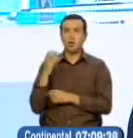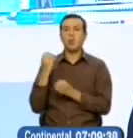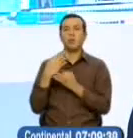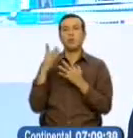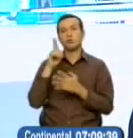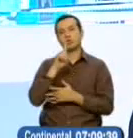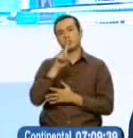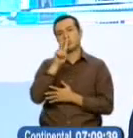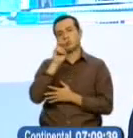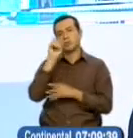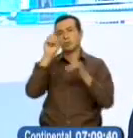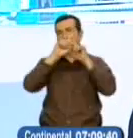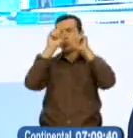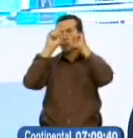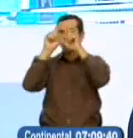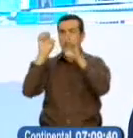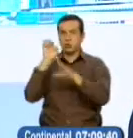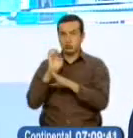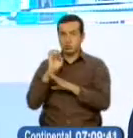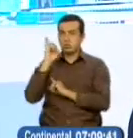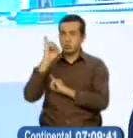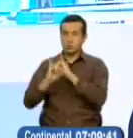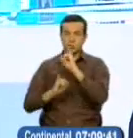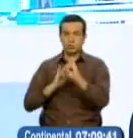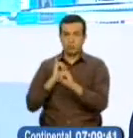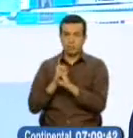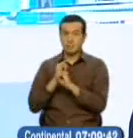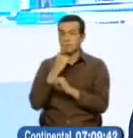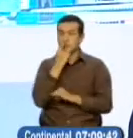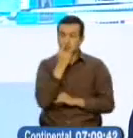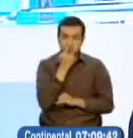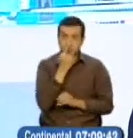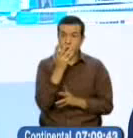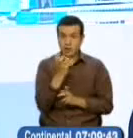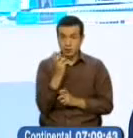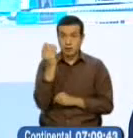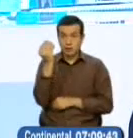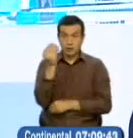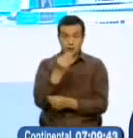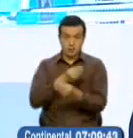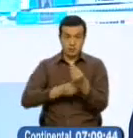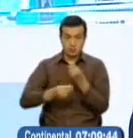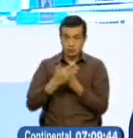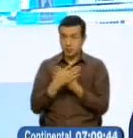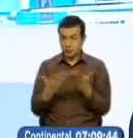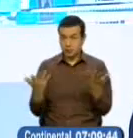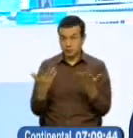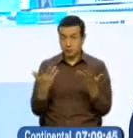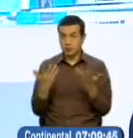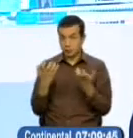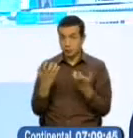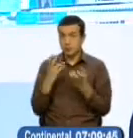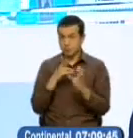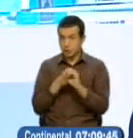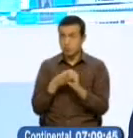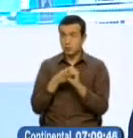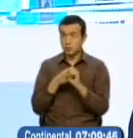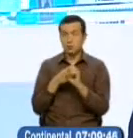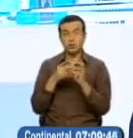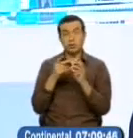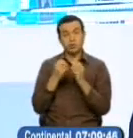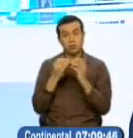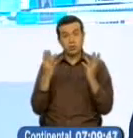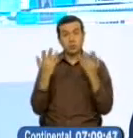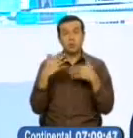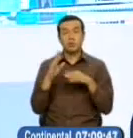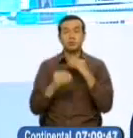de 120 empresas nacionales e internacionales interesadas en participar en este proceso.